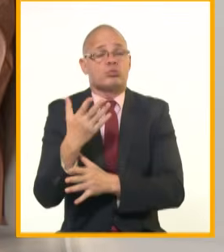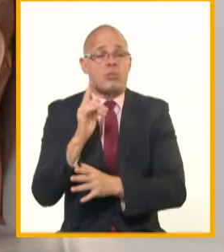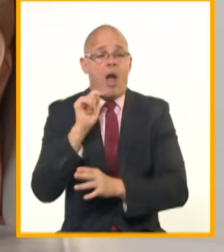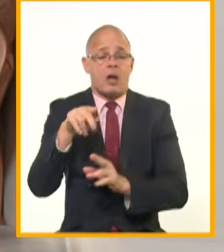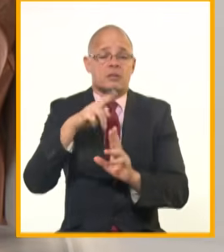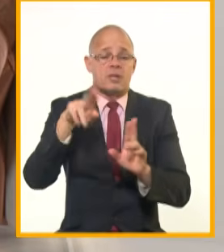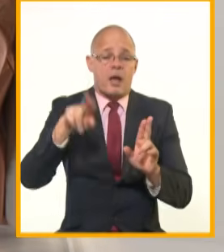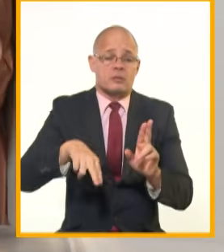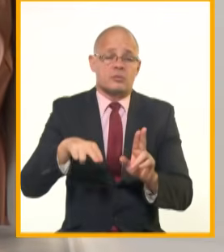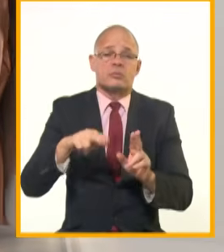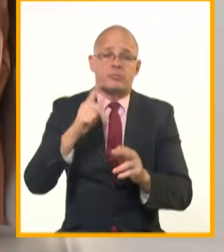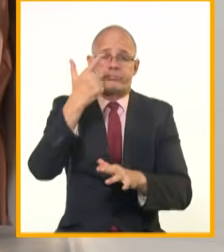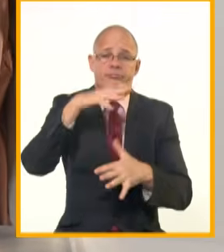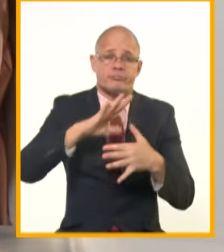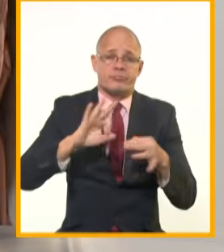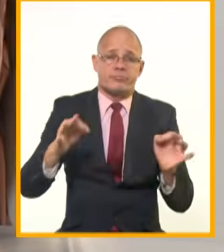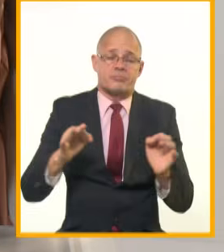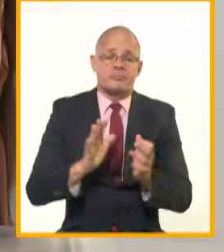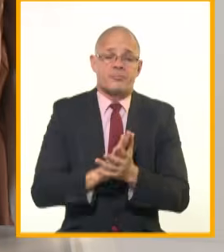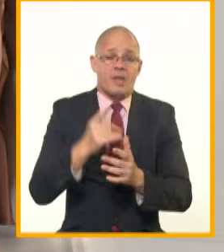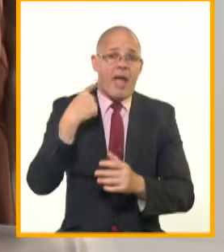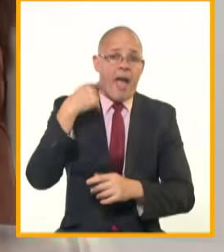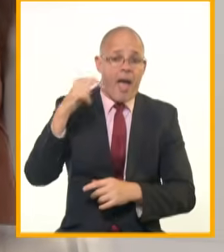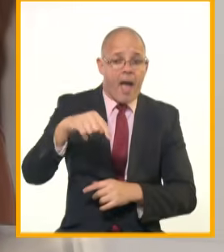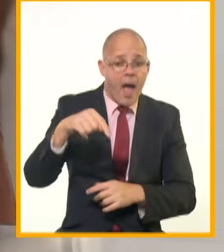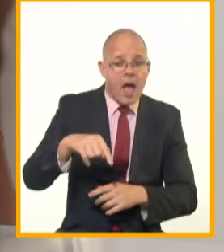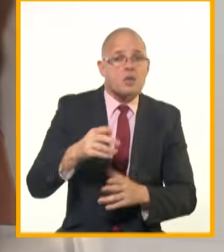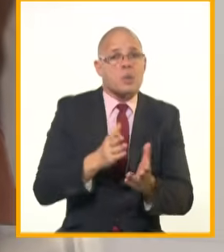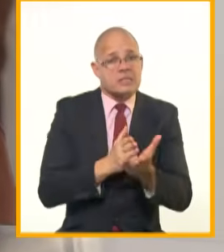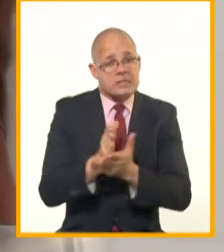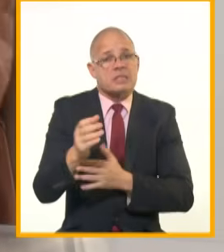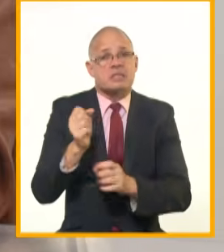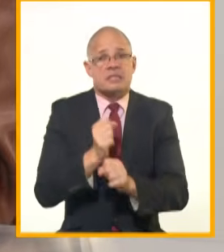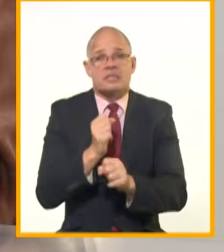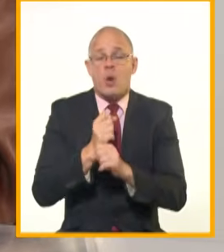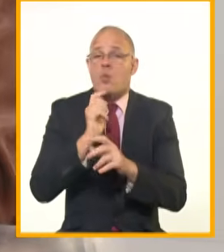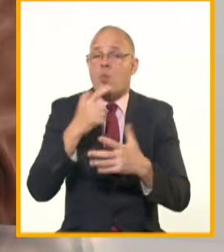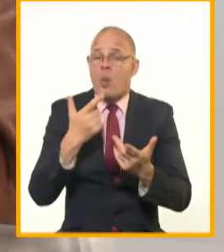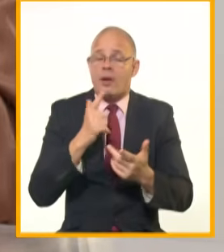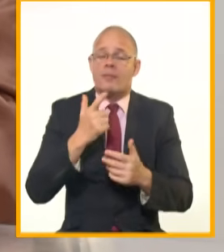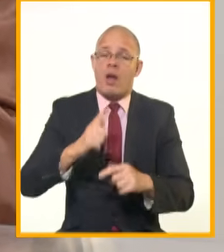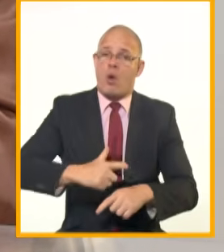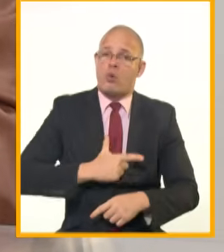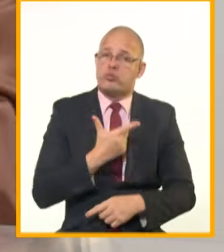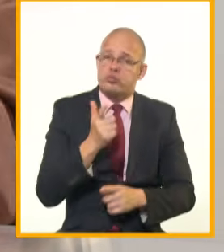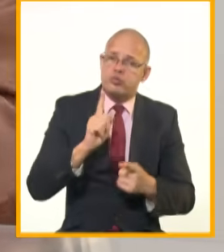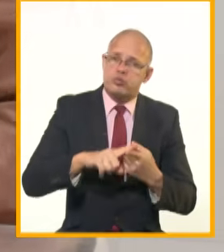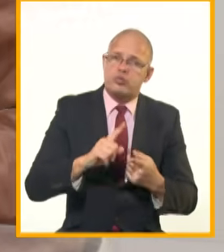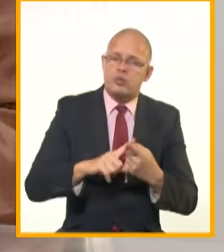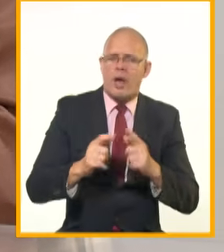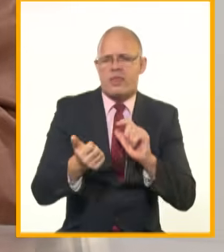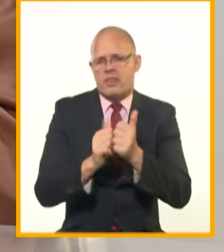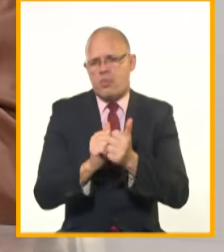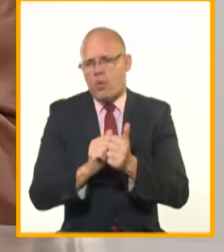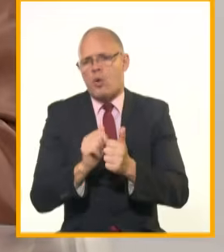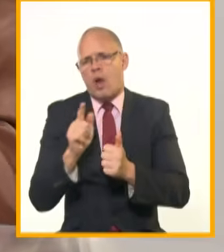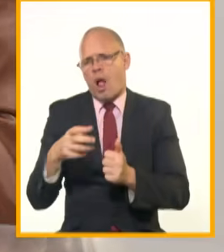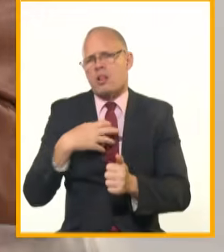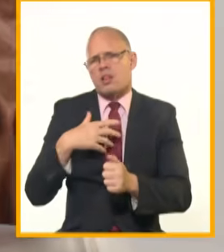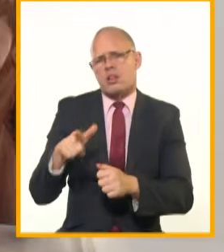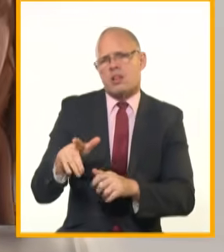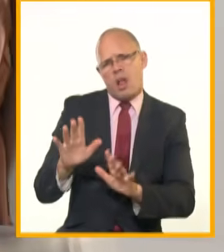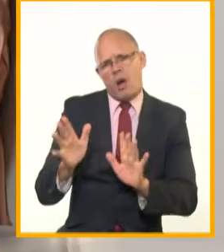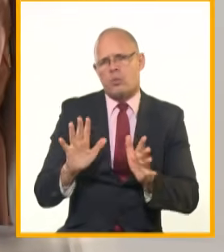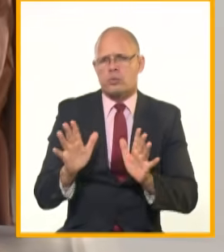entonces, este año debemos trabajar en las infraestructuras, sobre todo de la cultura. El deporte tiene una infraestructura un poco más